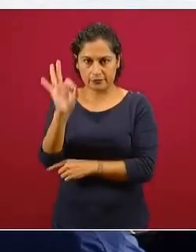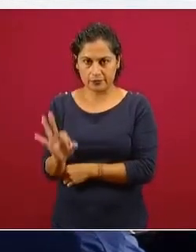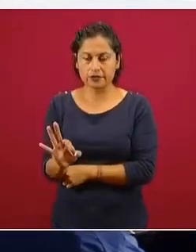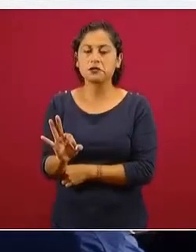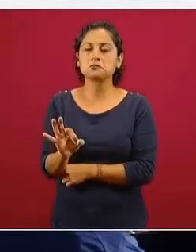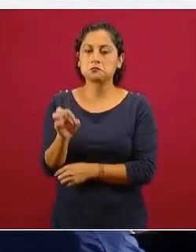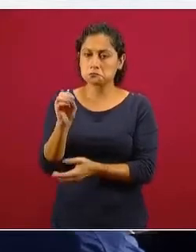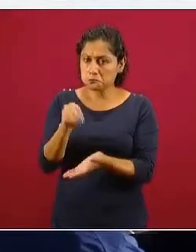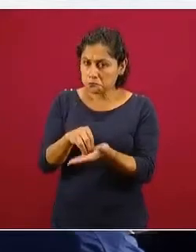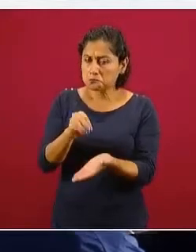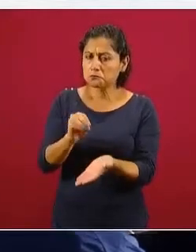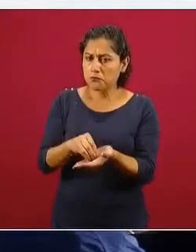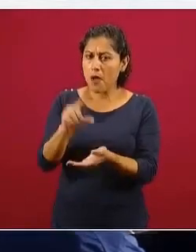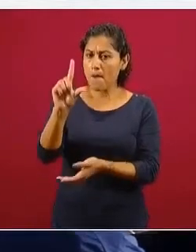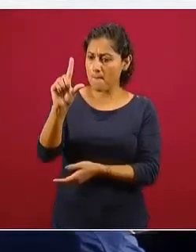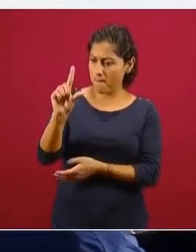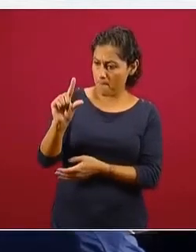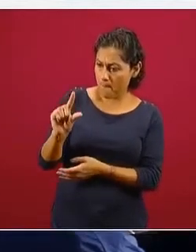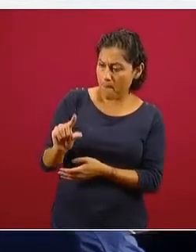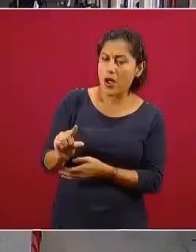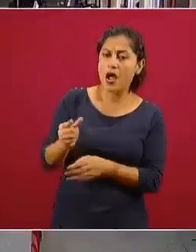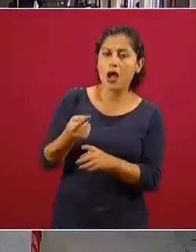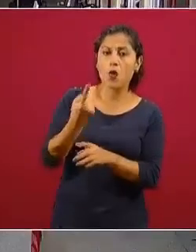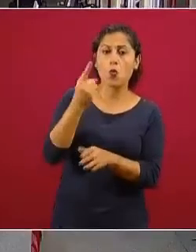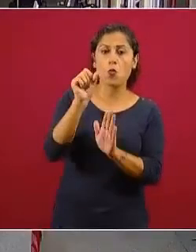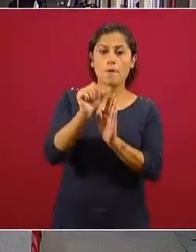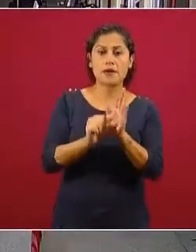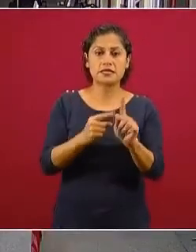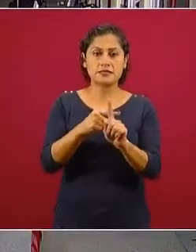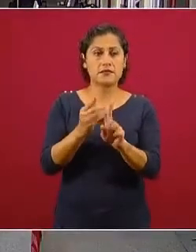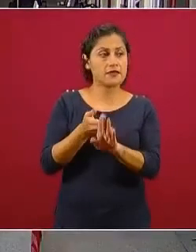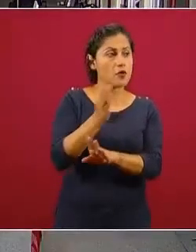bajo en relación a lo que veíamos hace mes y medio, representa